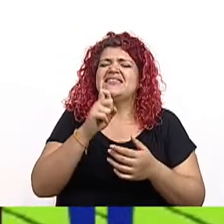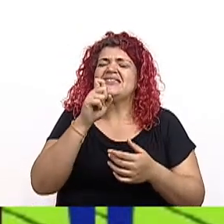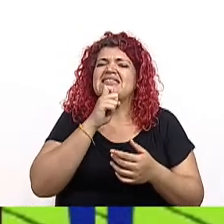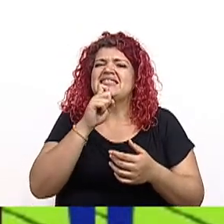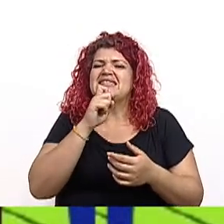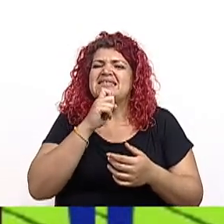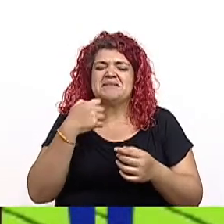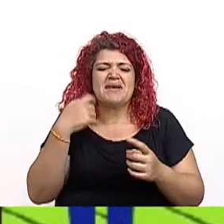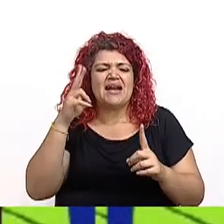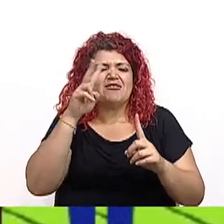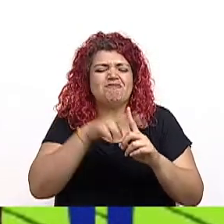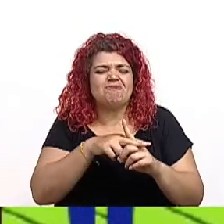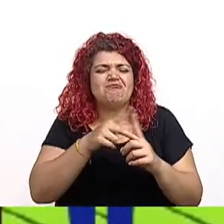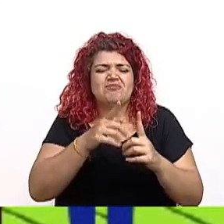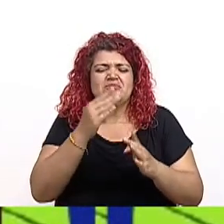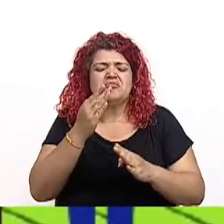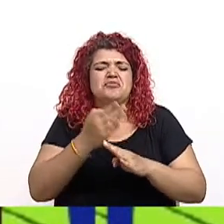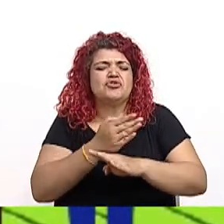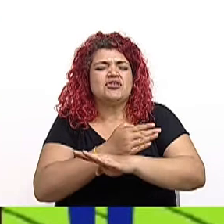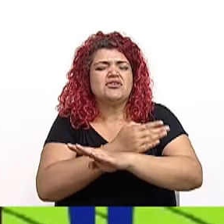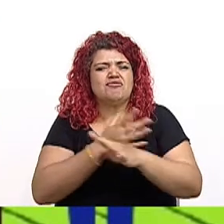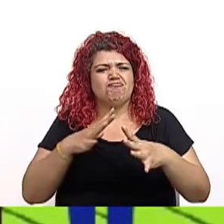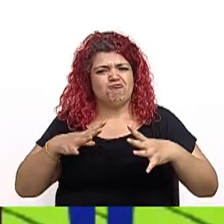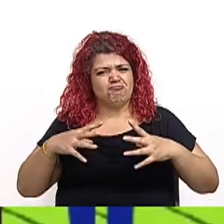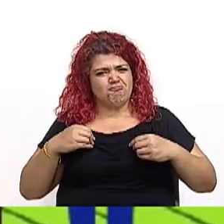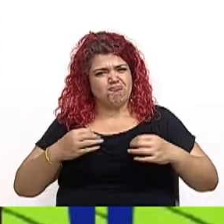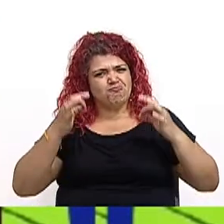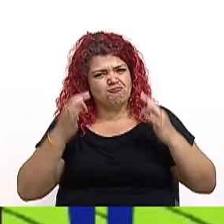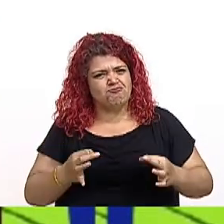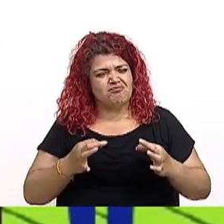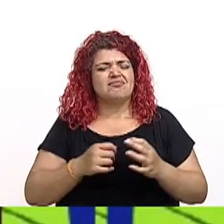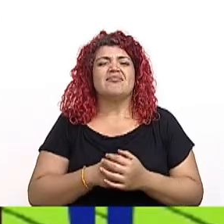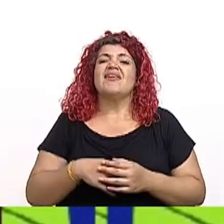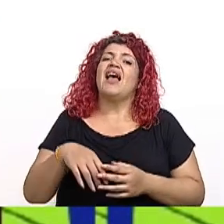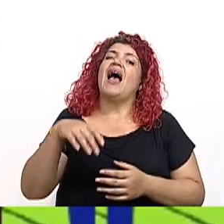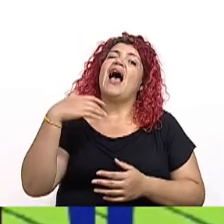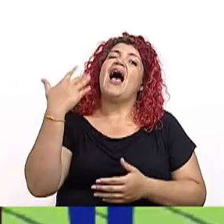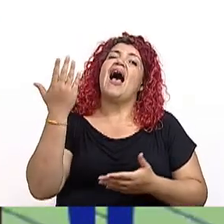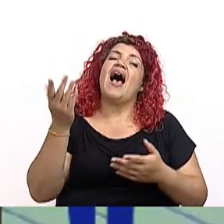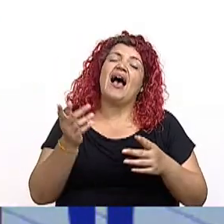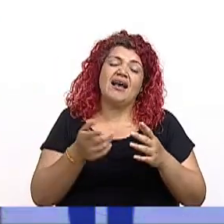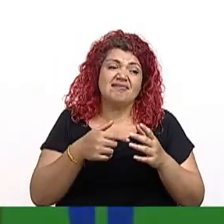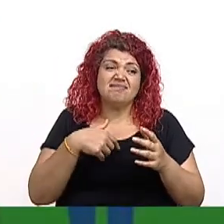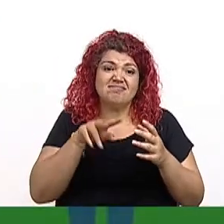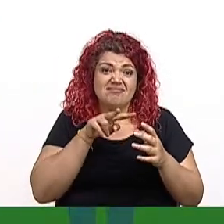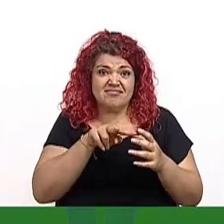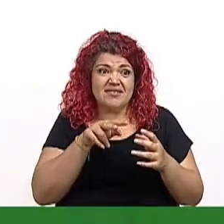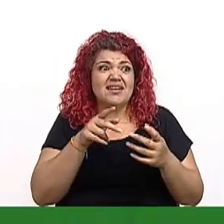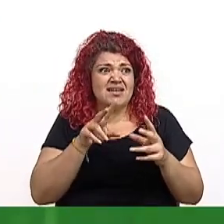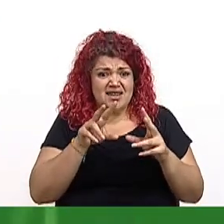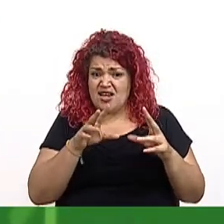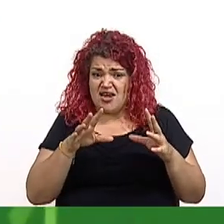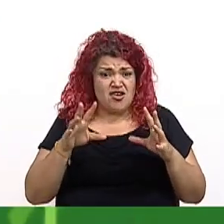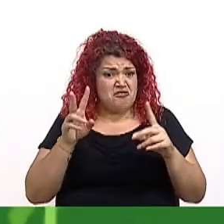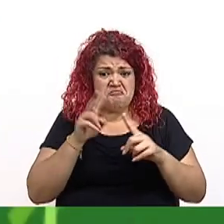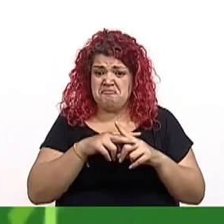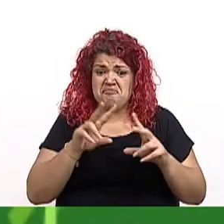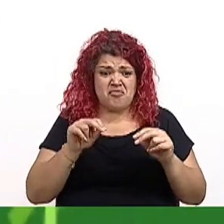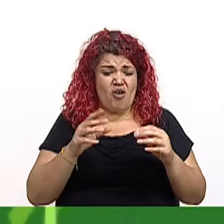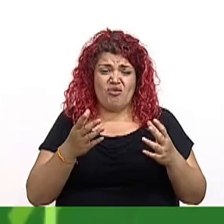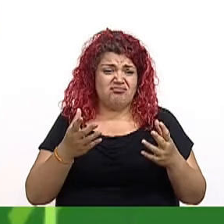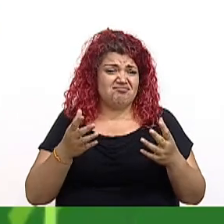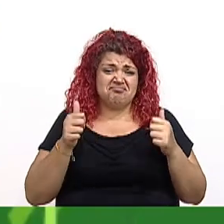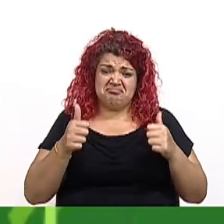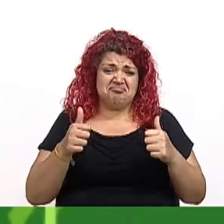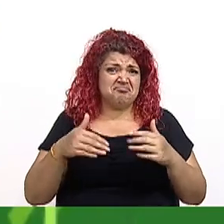implementación de procesos de adaptación eficientes. En este sentido, algunas medidas de adaptación pueden ser ineficientes en el largo plazo, ya que